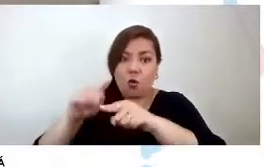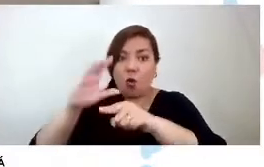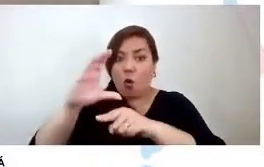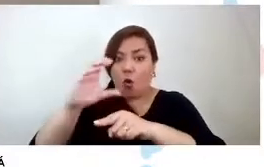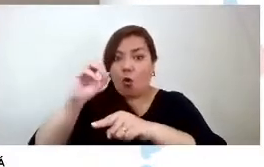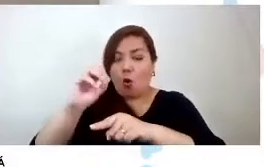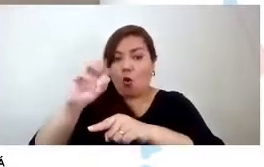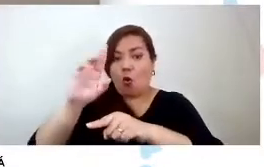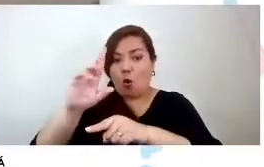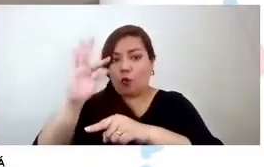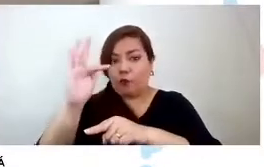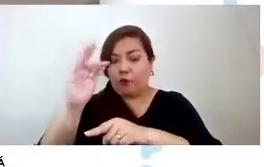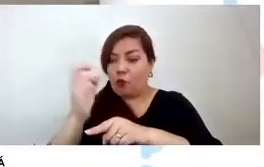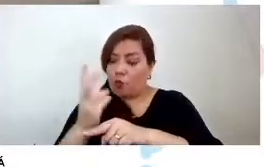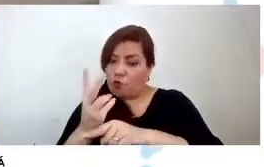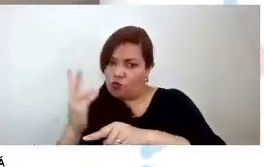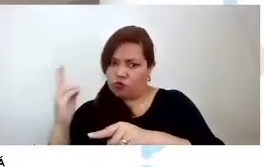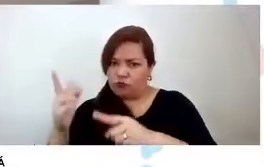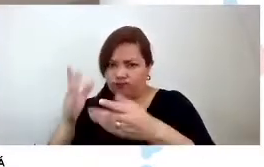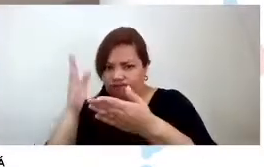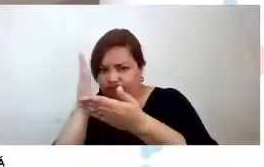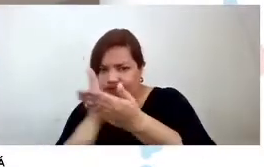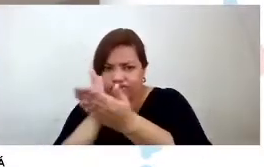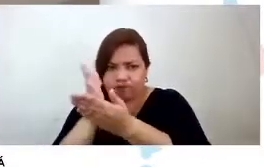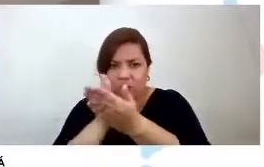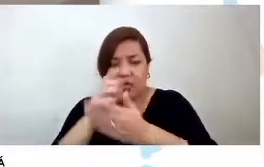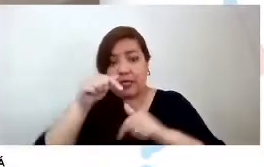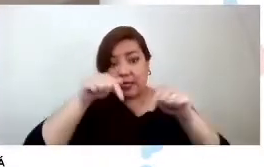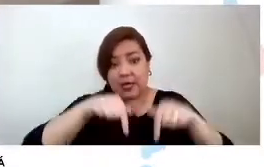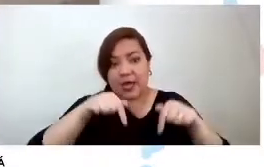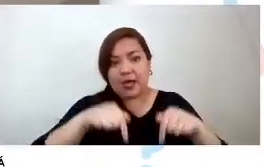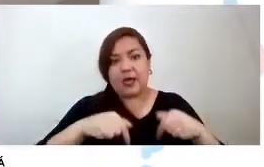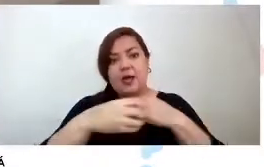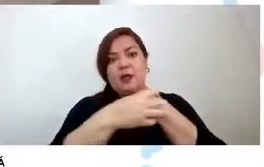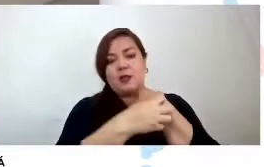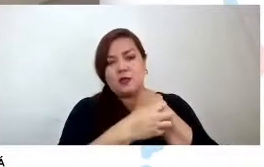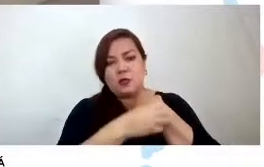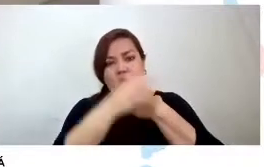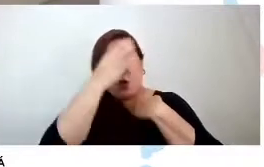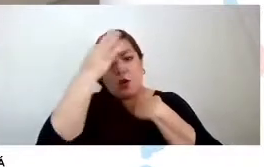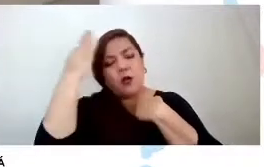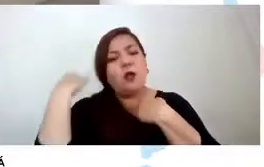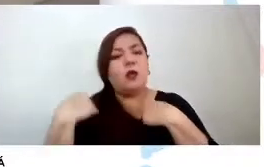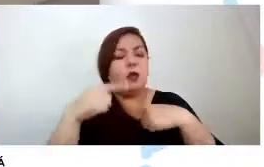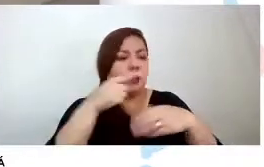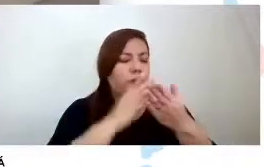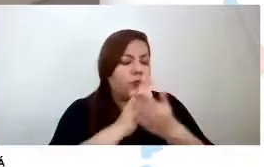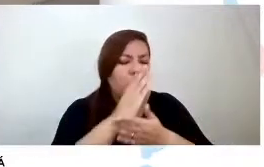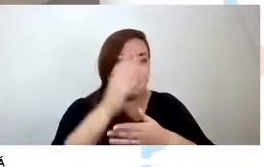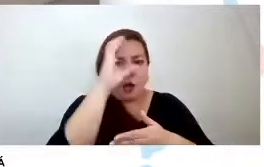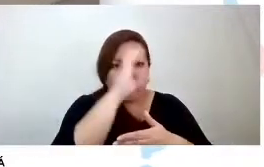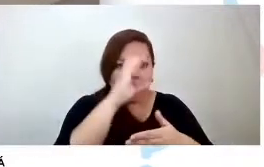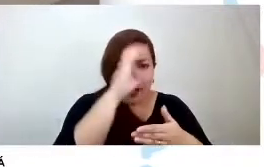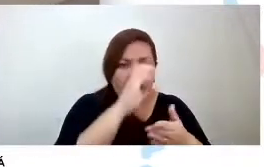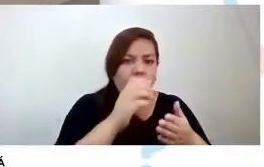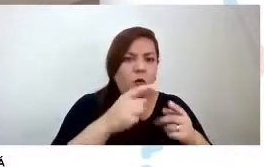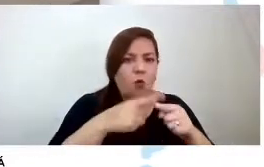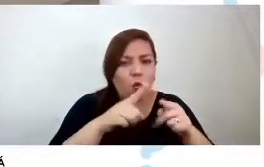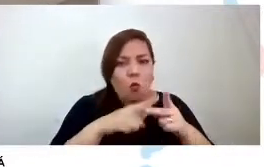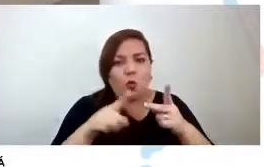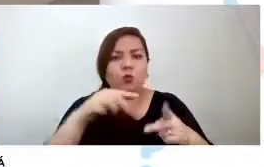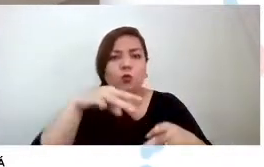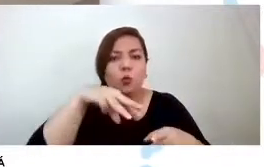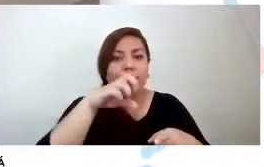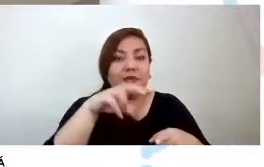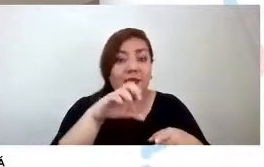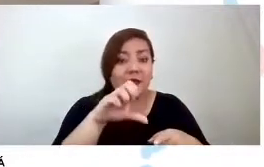regional y empiezan a hacer prospecciones en la región para encontrar minerales y recursos naturales explotables. Y es en